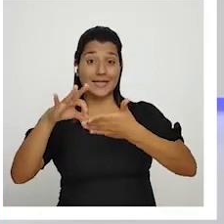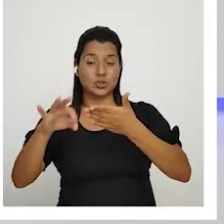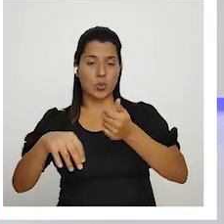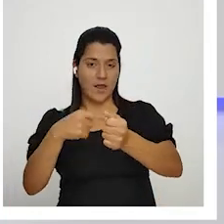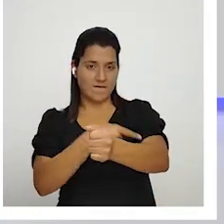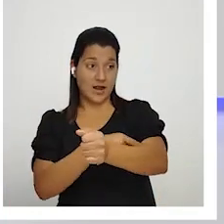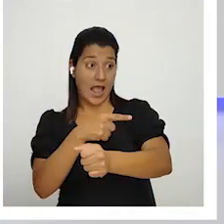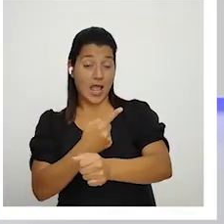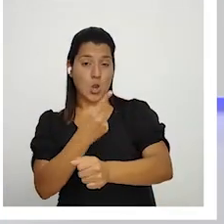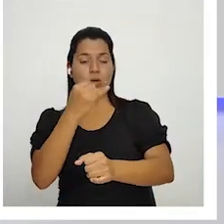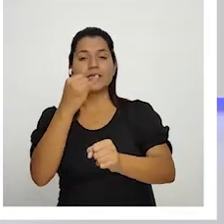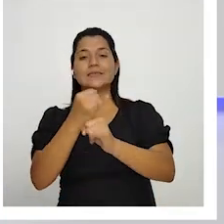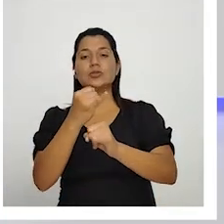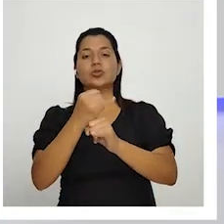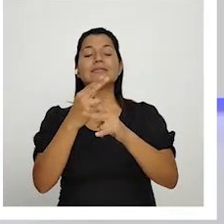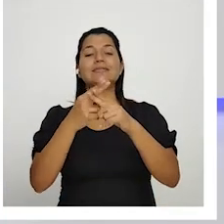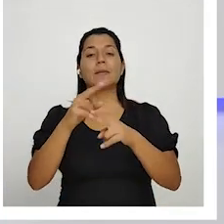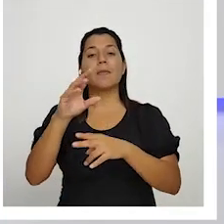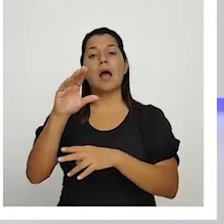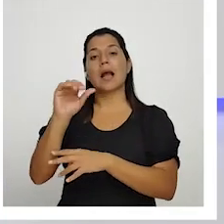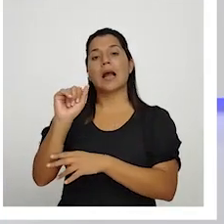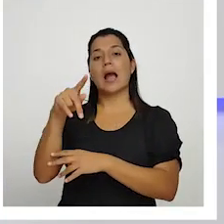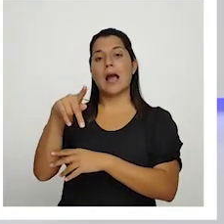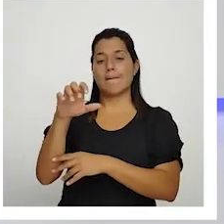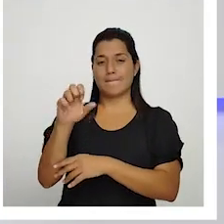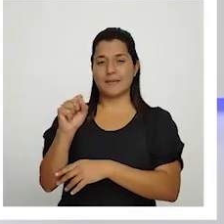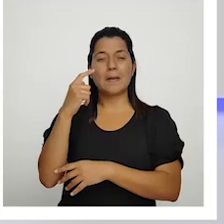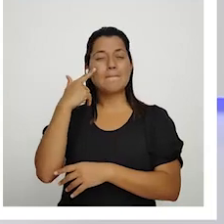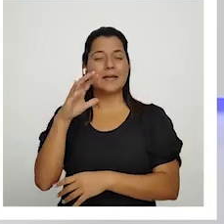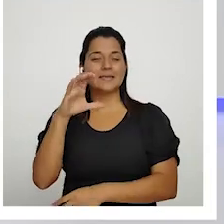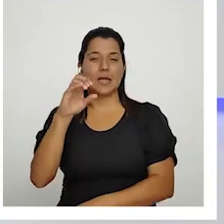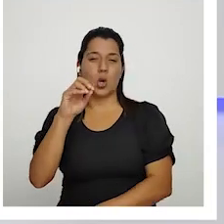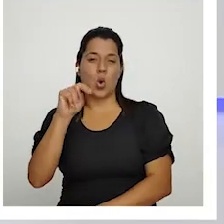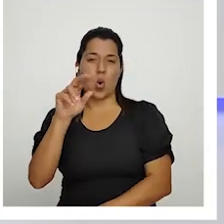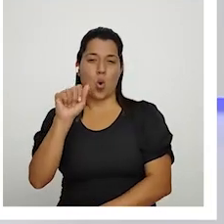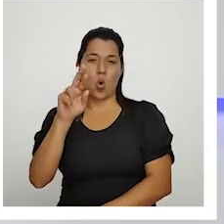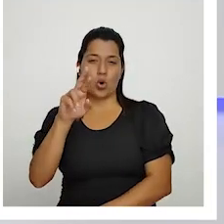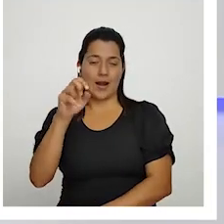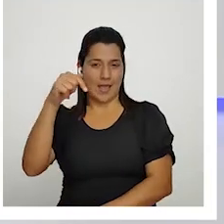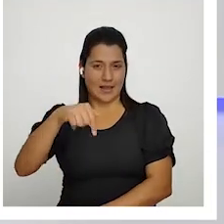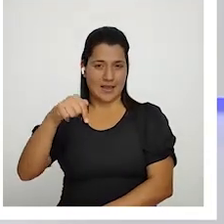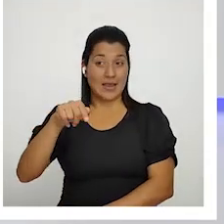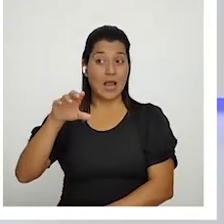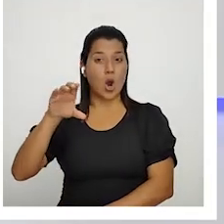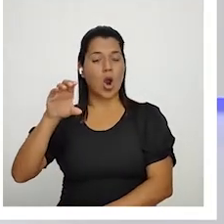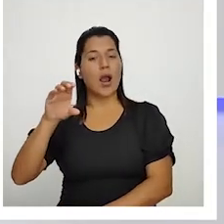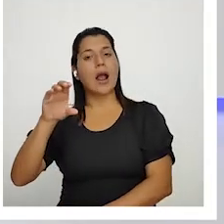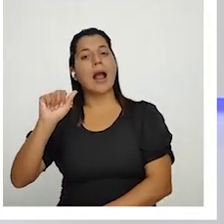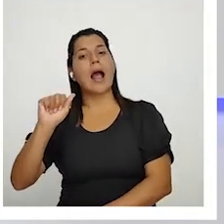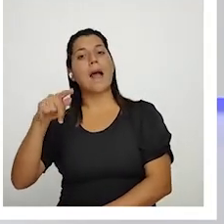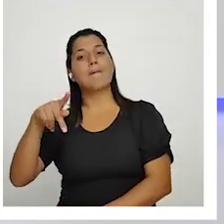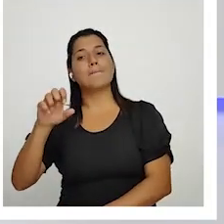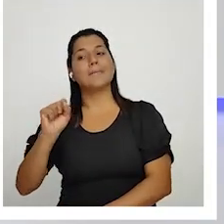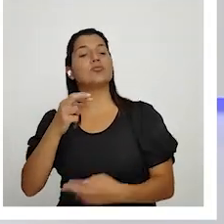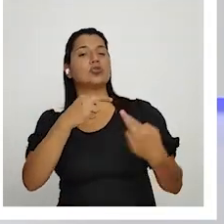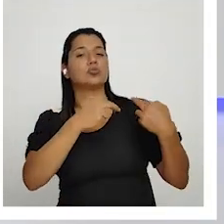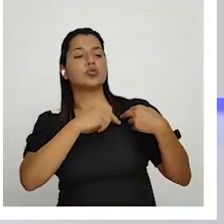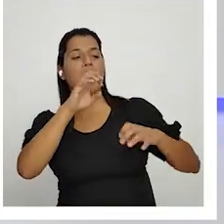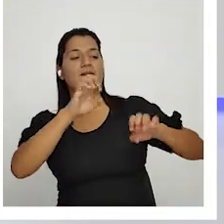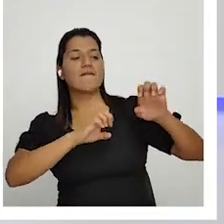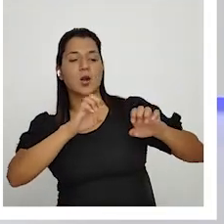que se llama CAPES, que es parecido como con el CONARE aquí en Costa Rica, que es la encargada de evaluar la calidad y la excelencia de los